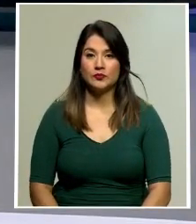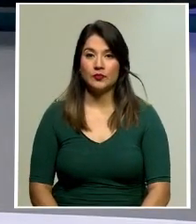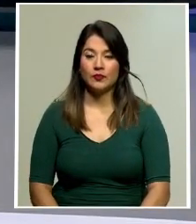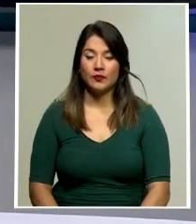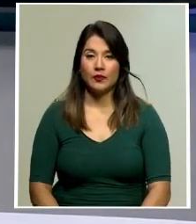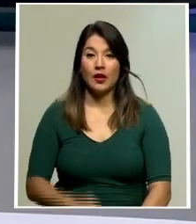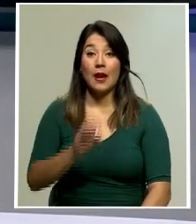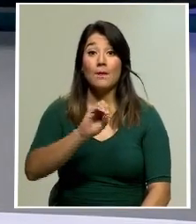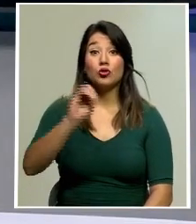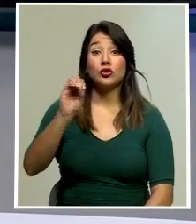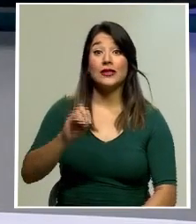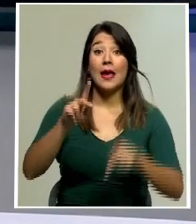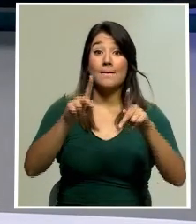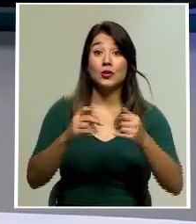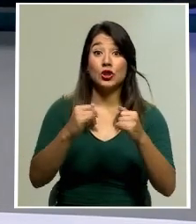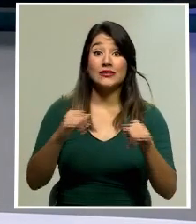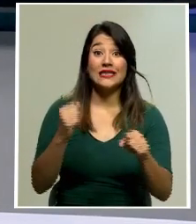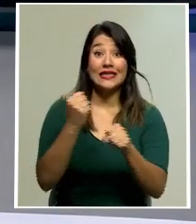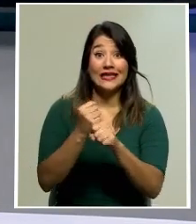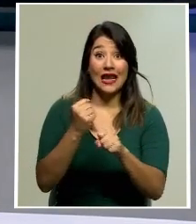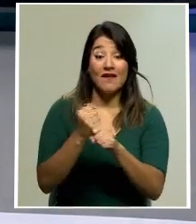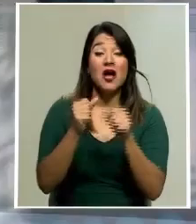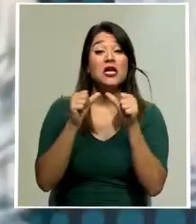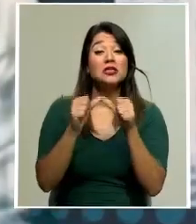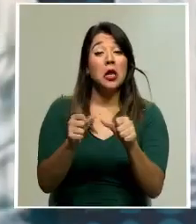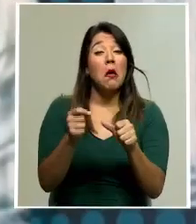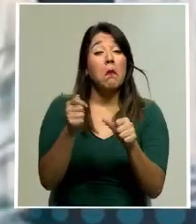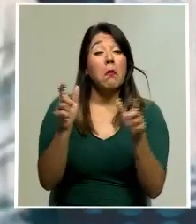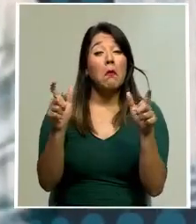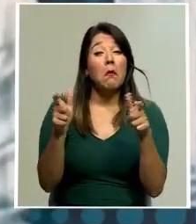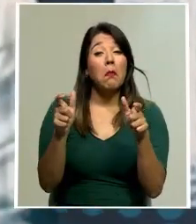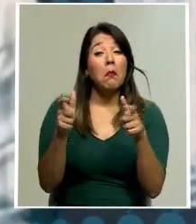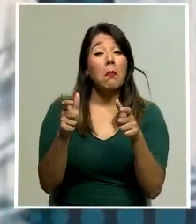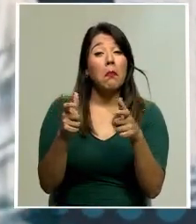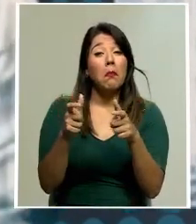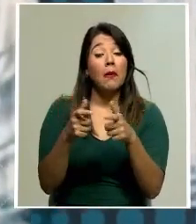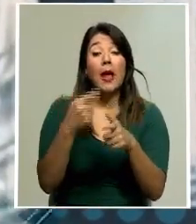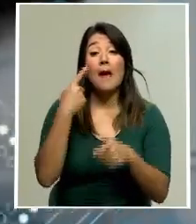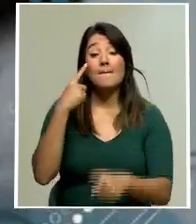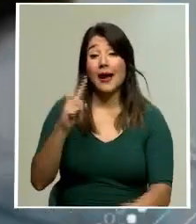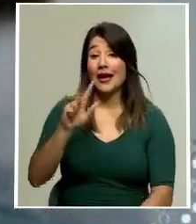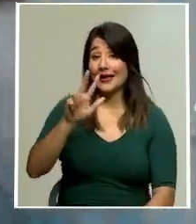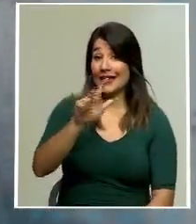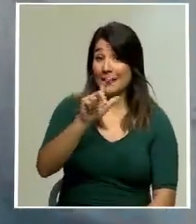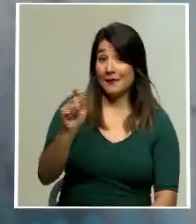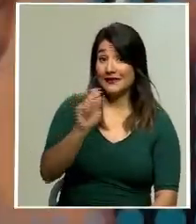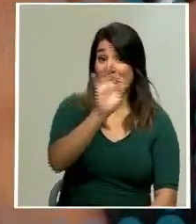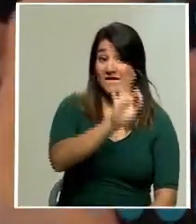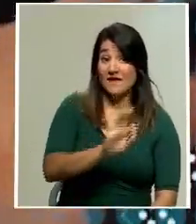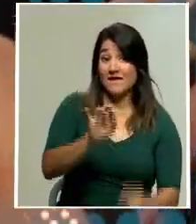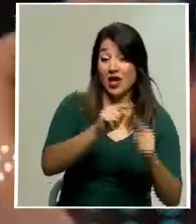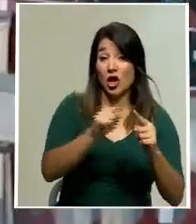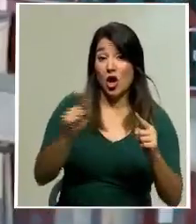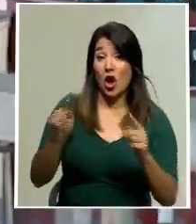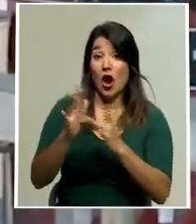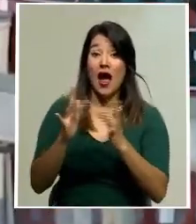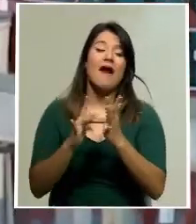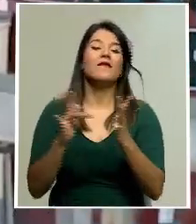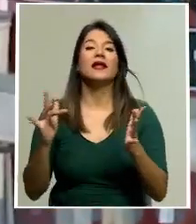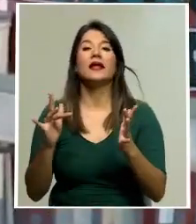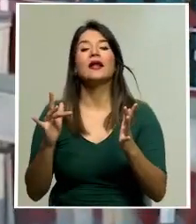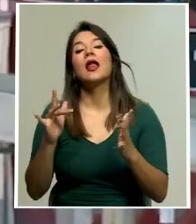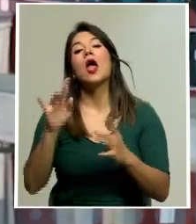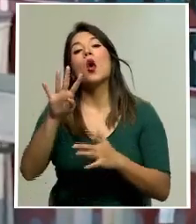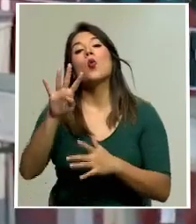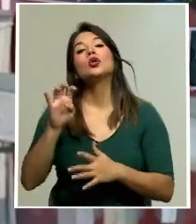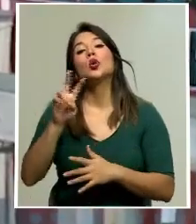La tasa de desempleo sigue disminuyendo levemente, según el INEC. Para el trimestre entre febrero y abril, 422